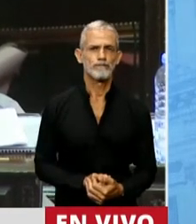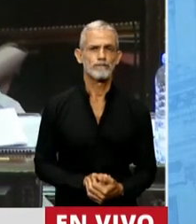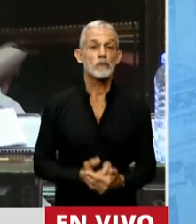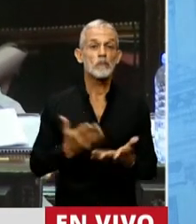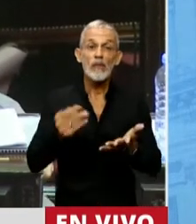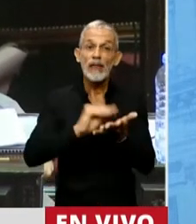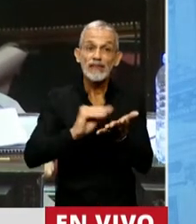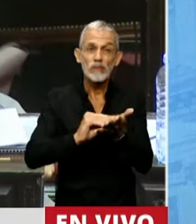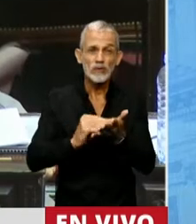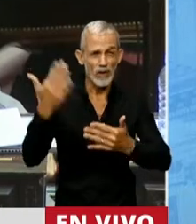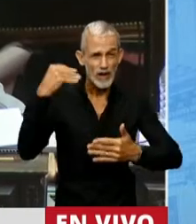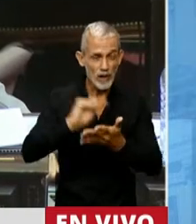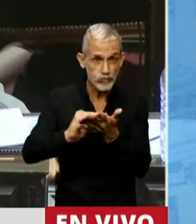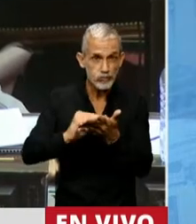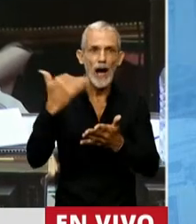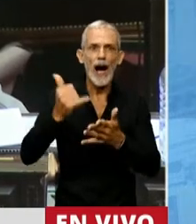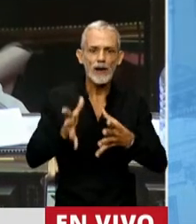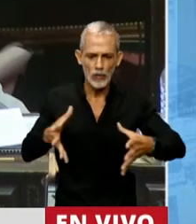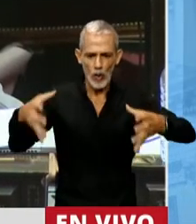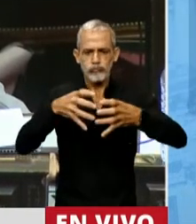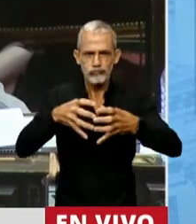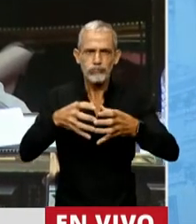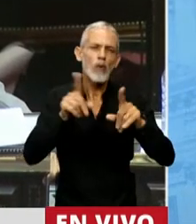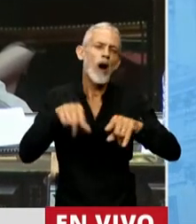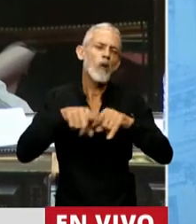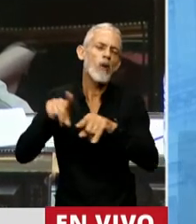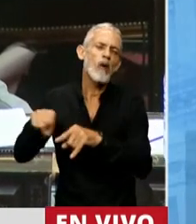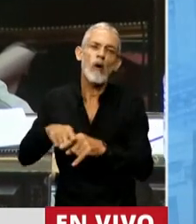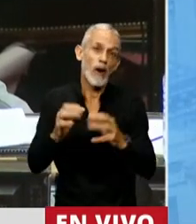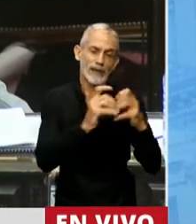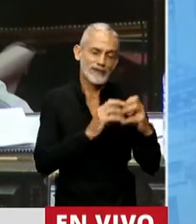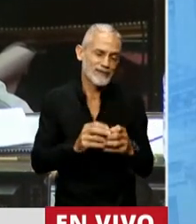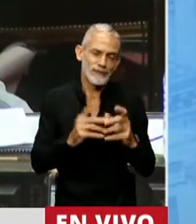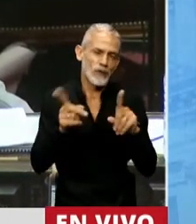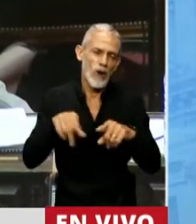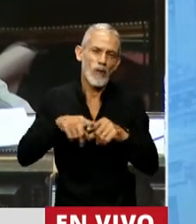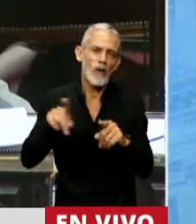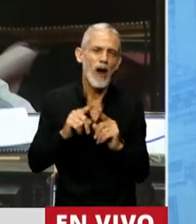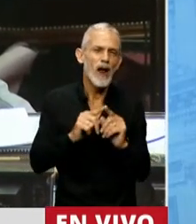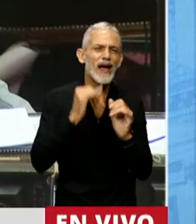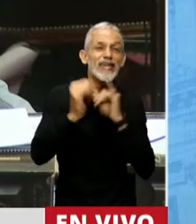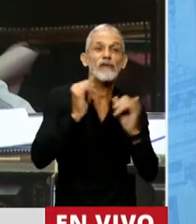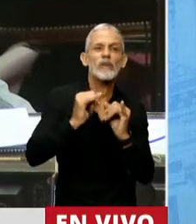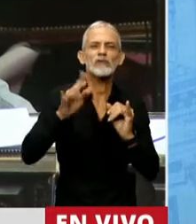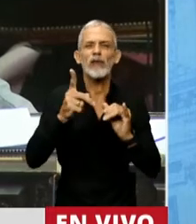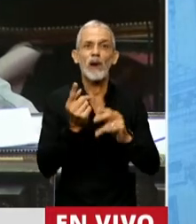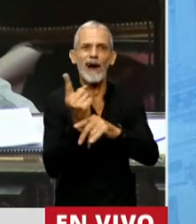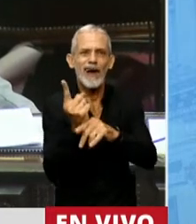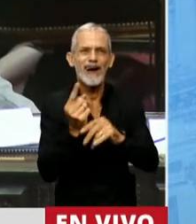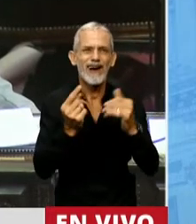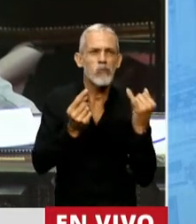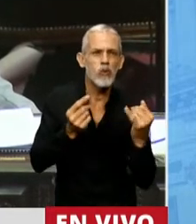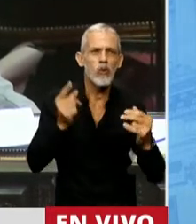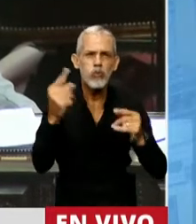El diputado preopinante tiene un combo que se repite de sesión a sesión. Tira unos datos y luego son insultos y